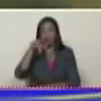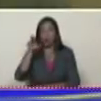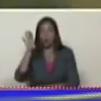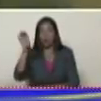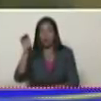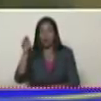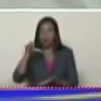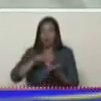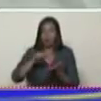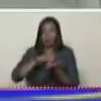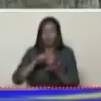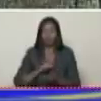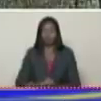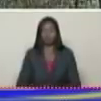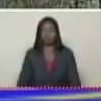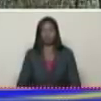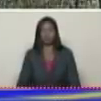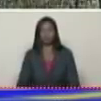Oslo.